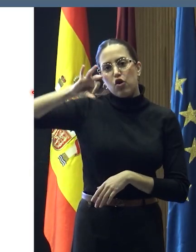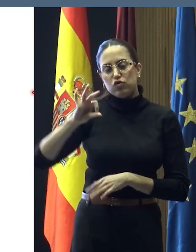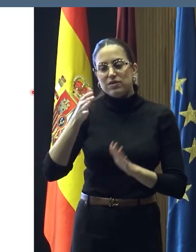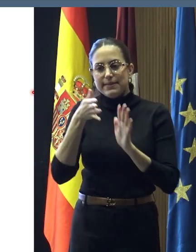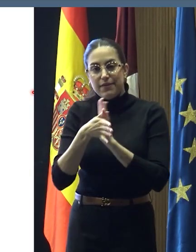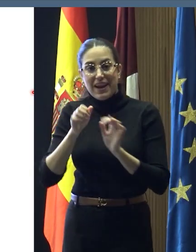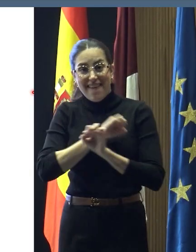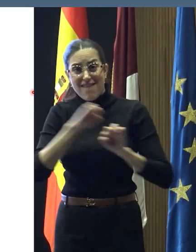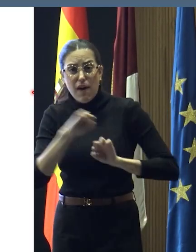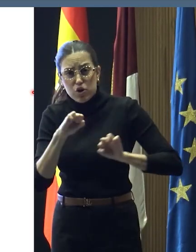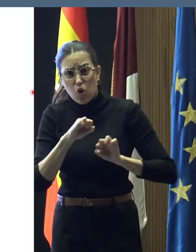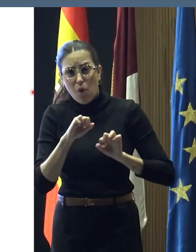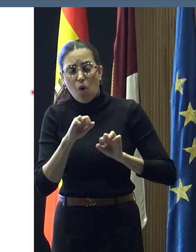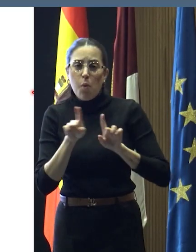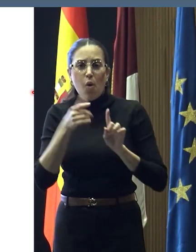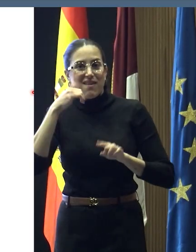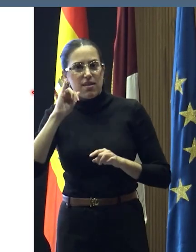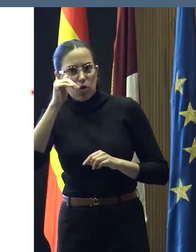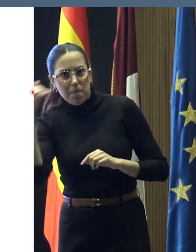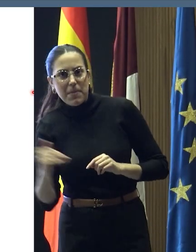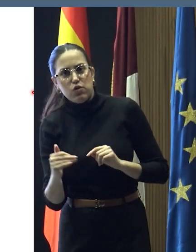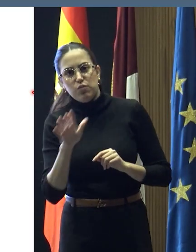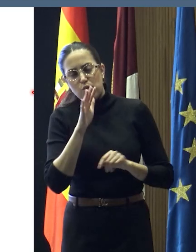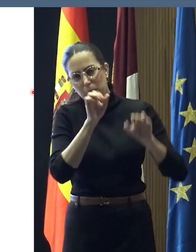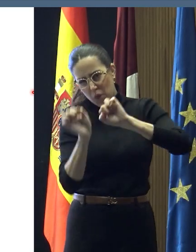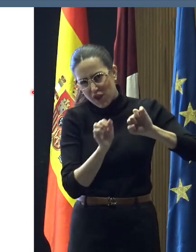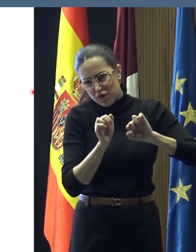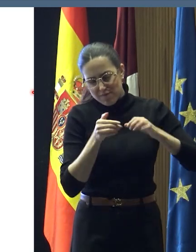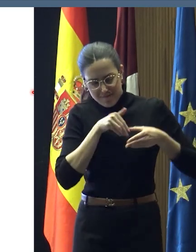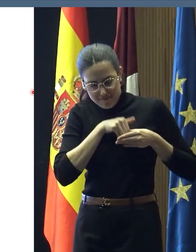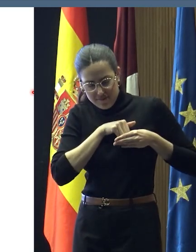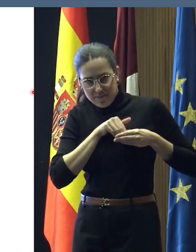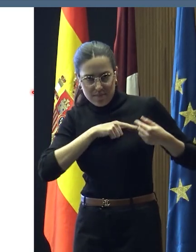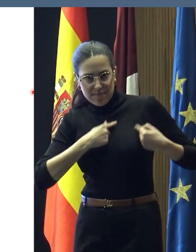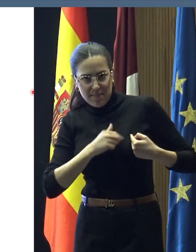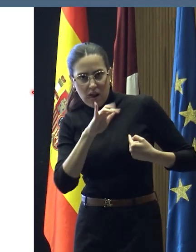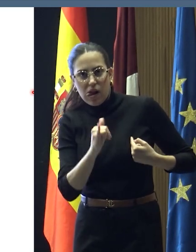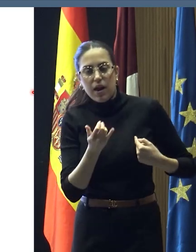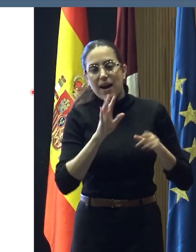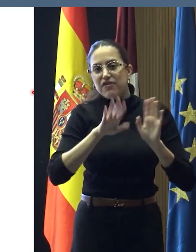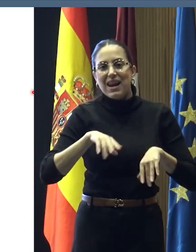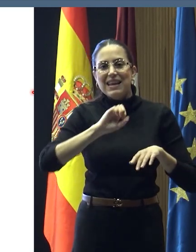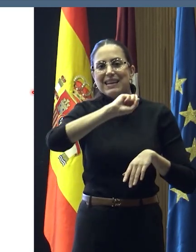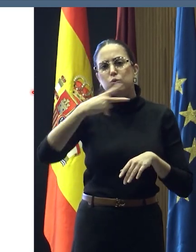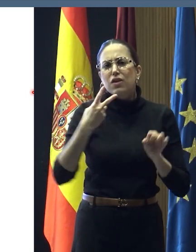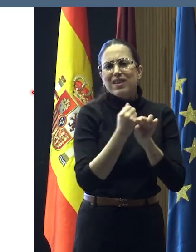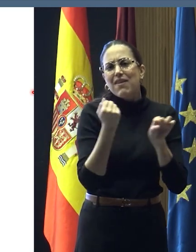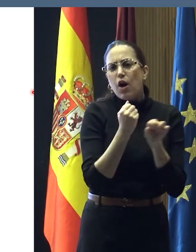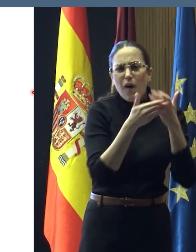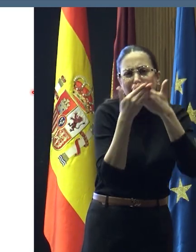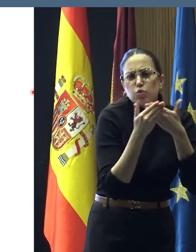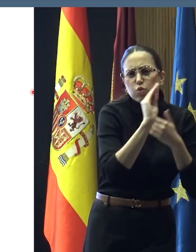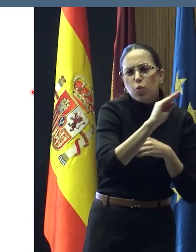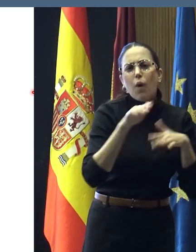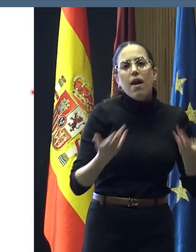a sufrir infartos gracias a la protección de los estrógenos. Bueno, el resultado de su trabajo fue que la